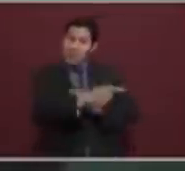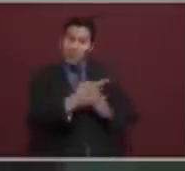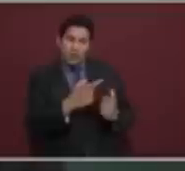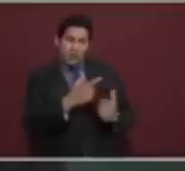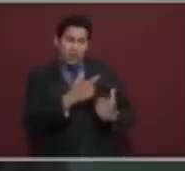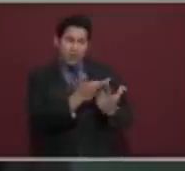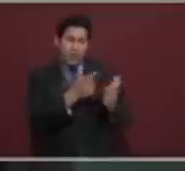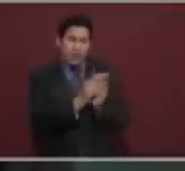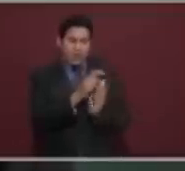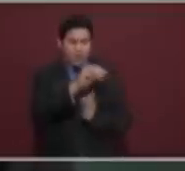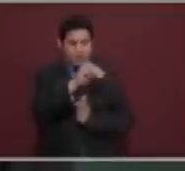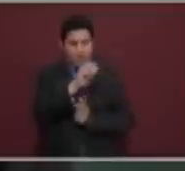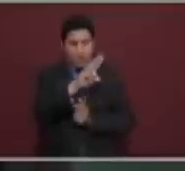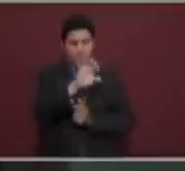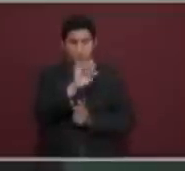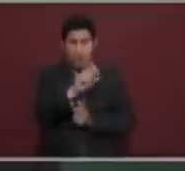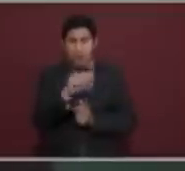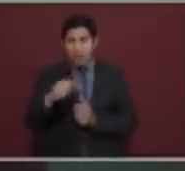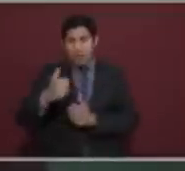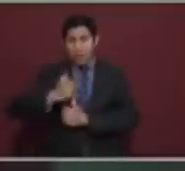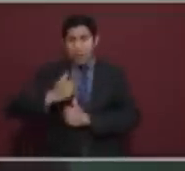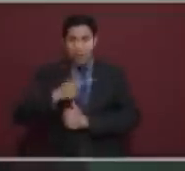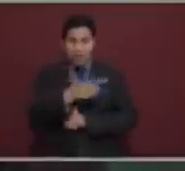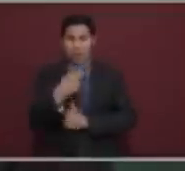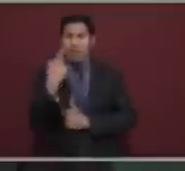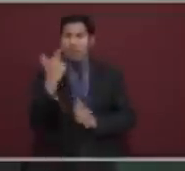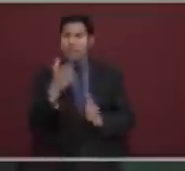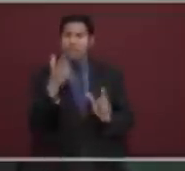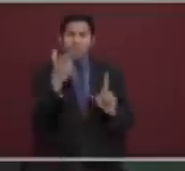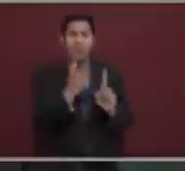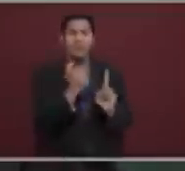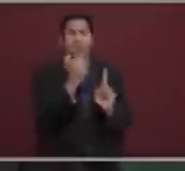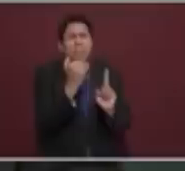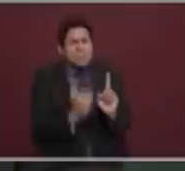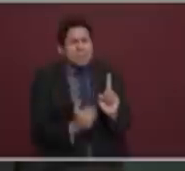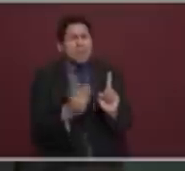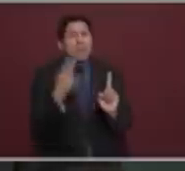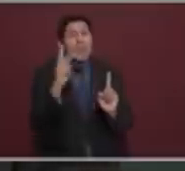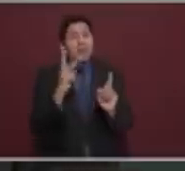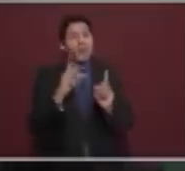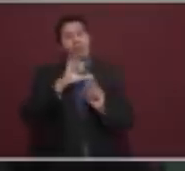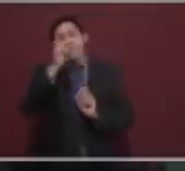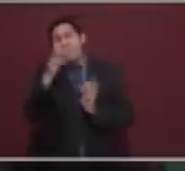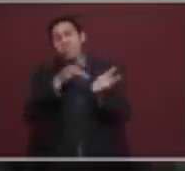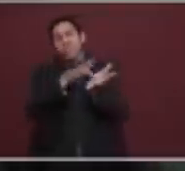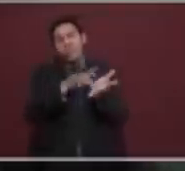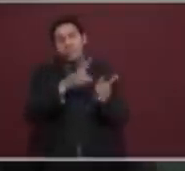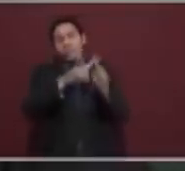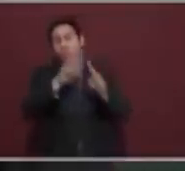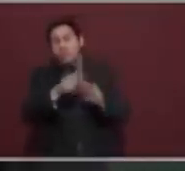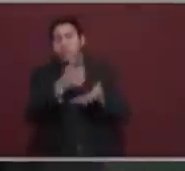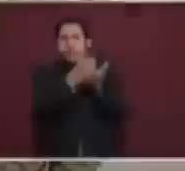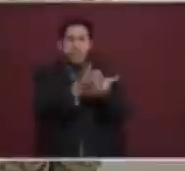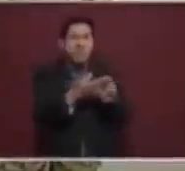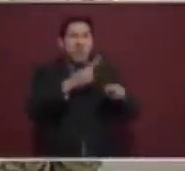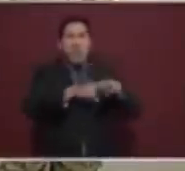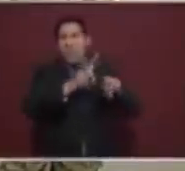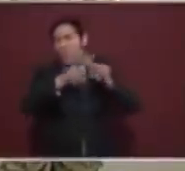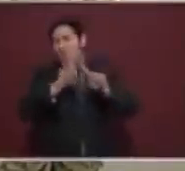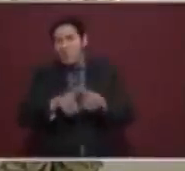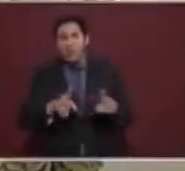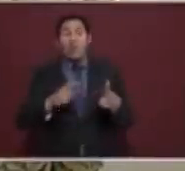menores sueldos pero tienen prestaciones sociales extraordinarias entonces vamos a avanzar en la homologación